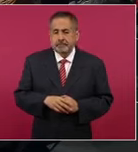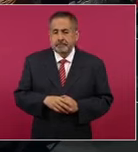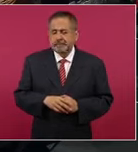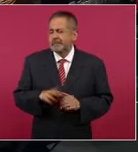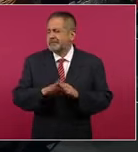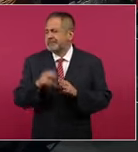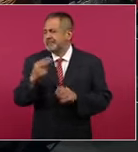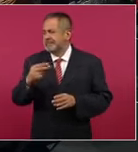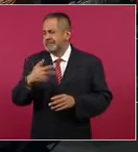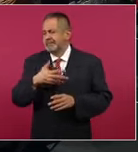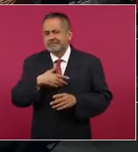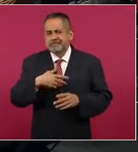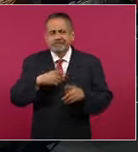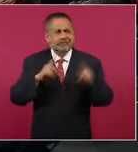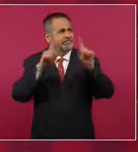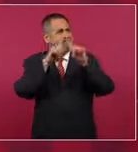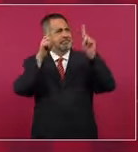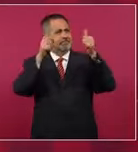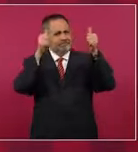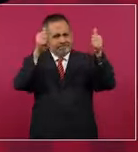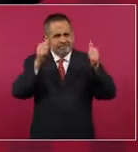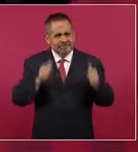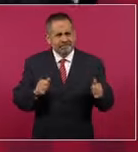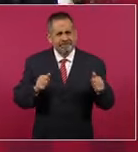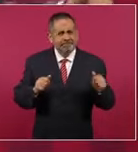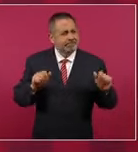¿cómo se llaman estos carteles grandes?